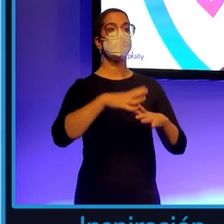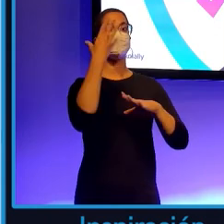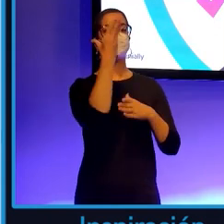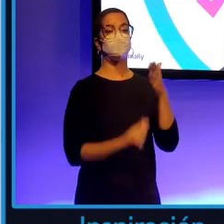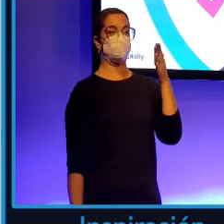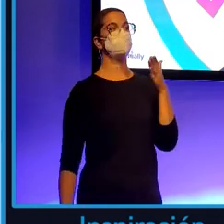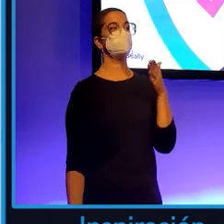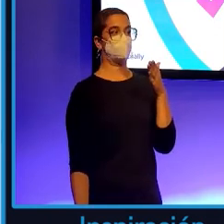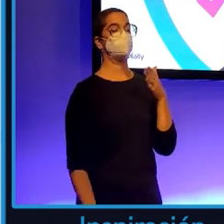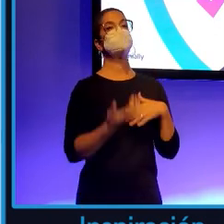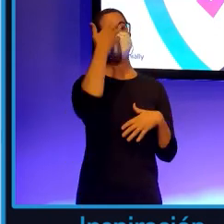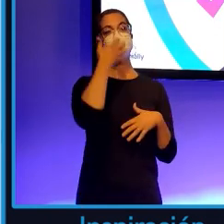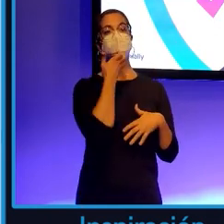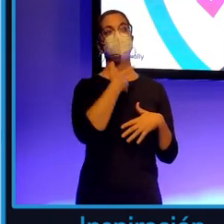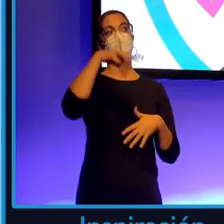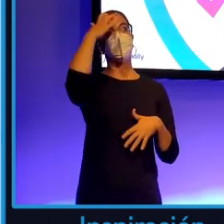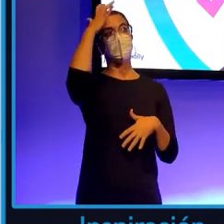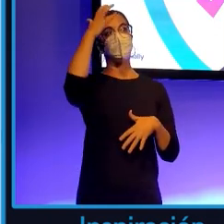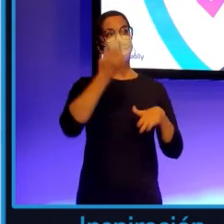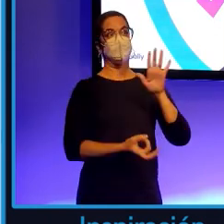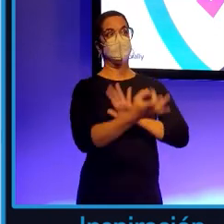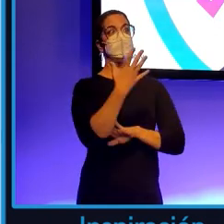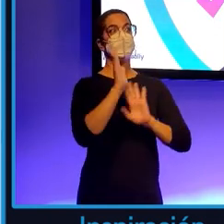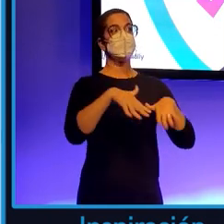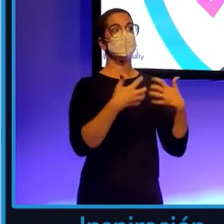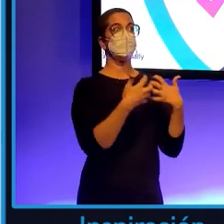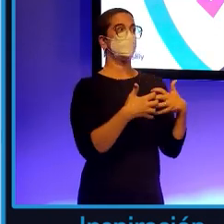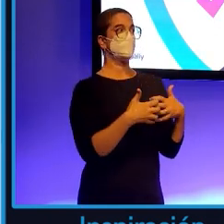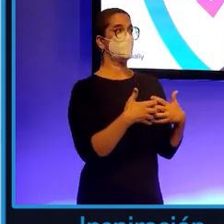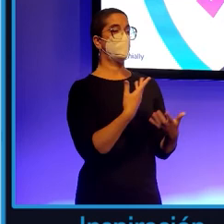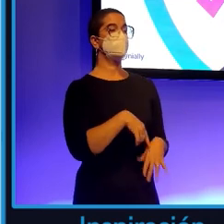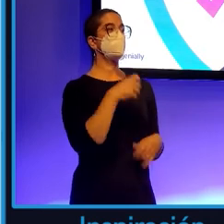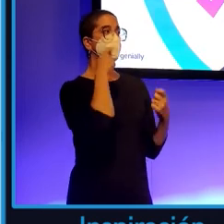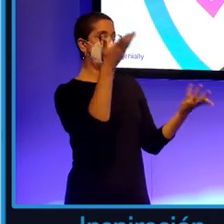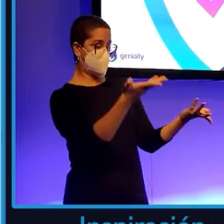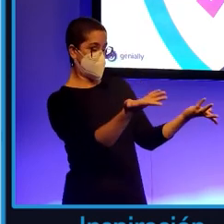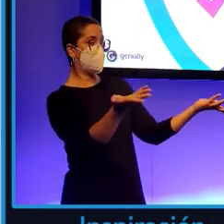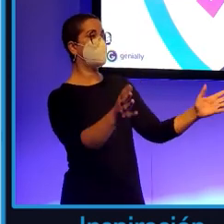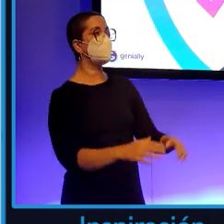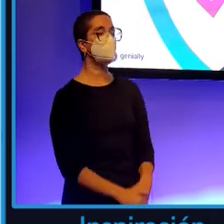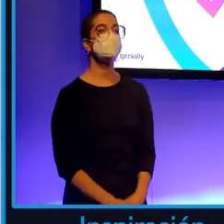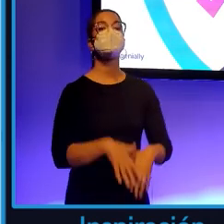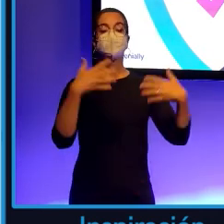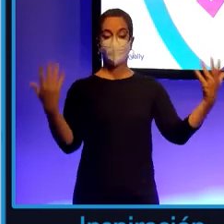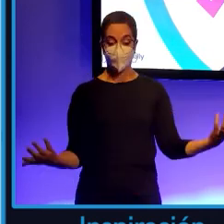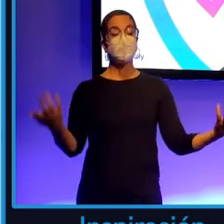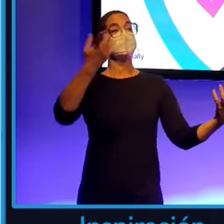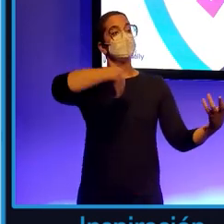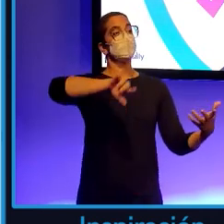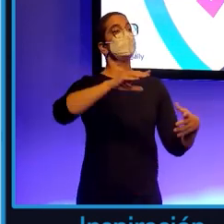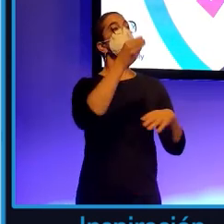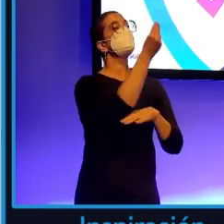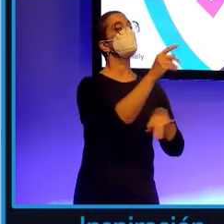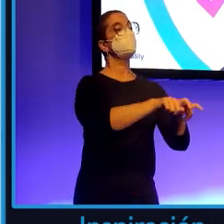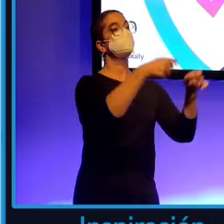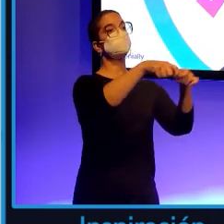construyo algo y tengo una idea fija una iniciativa me dicen es que no funciona cuando te vas a dar cuenta mi niño mi niña pues bueno vamos a intentar romper esa figura veo que